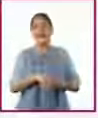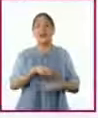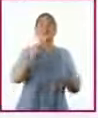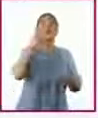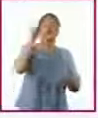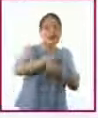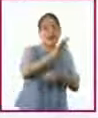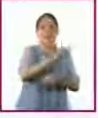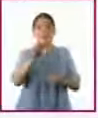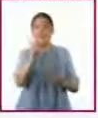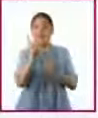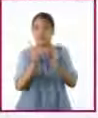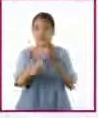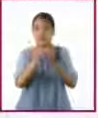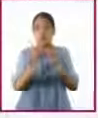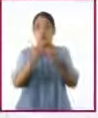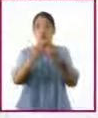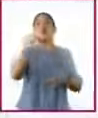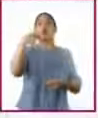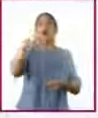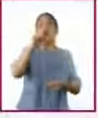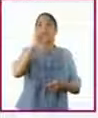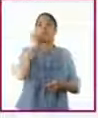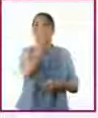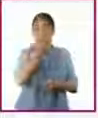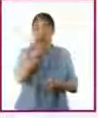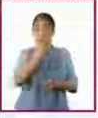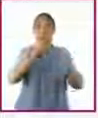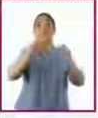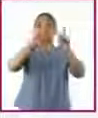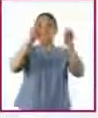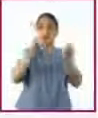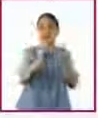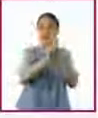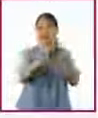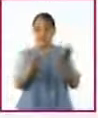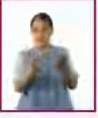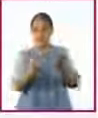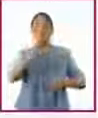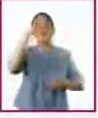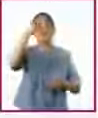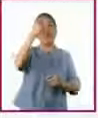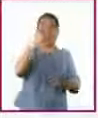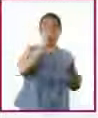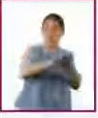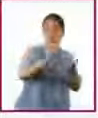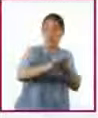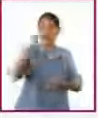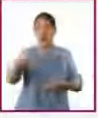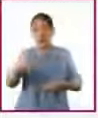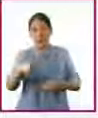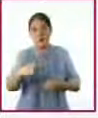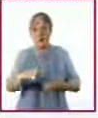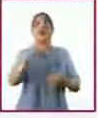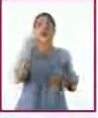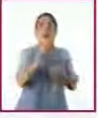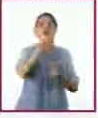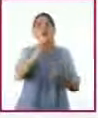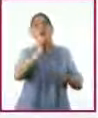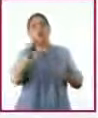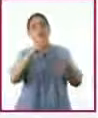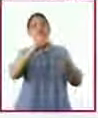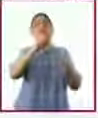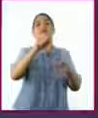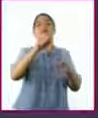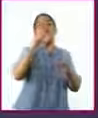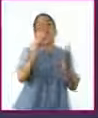nombre del alumno, título del libro, nombre del autor, entre otros datos que la biblioteca